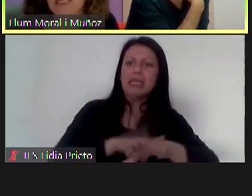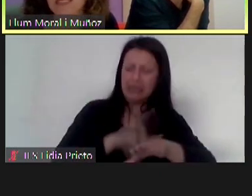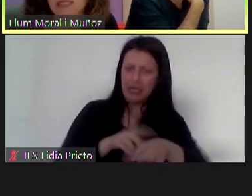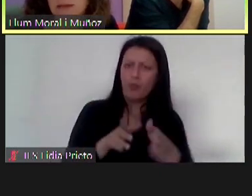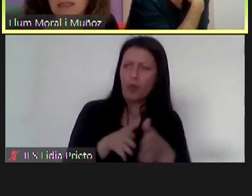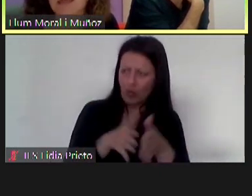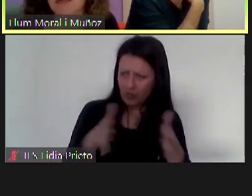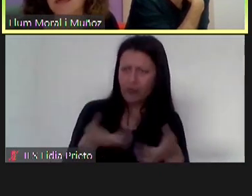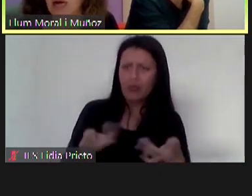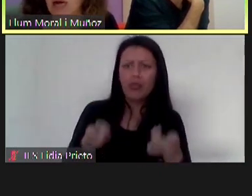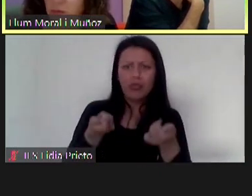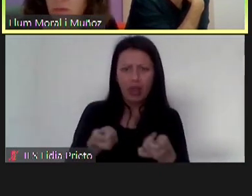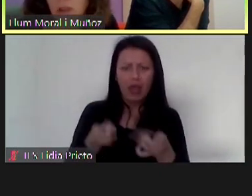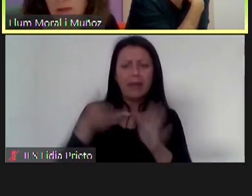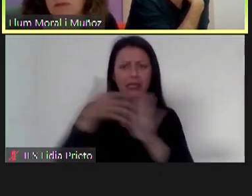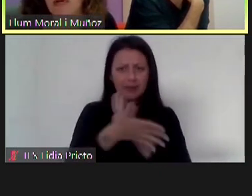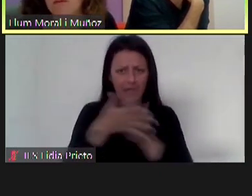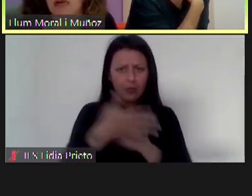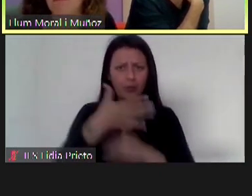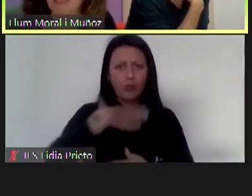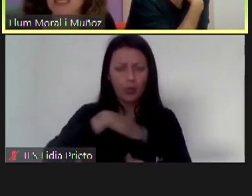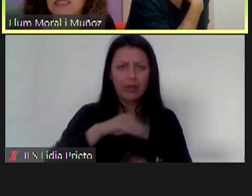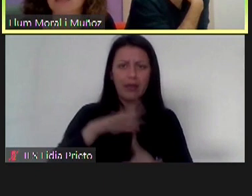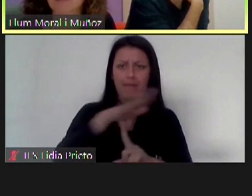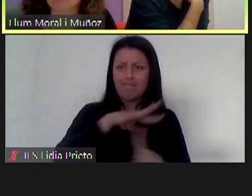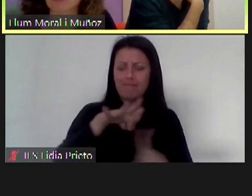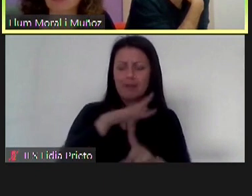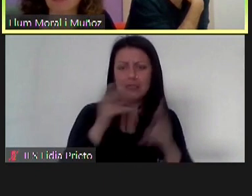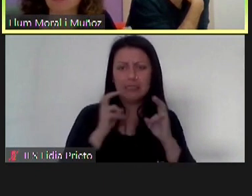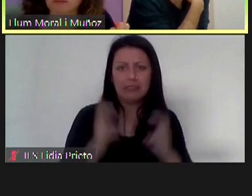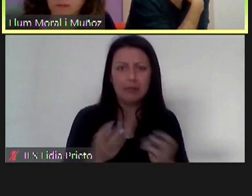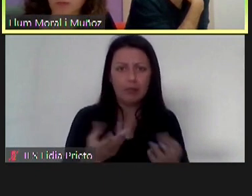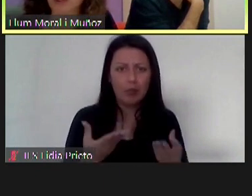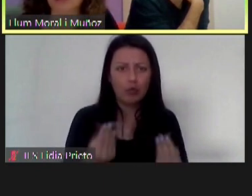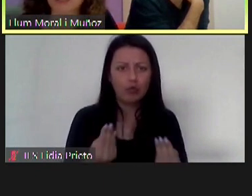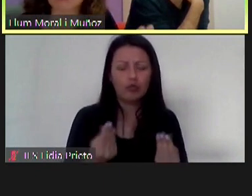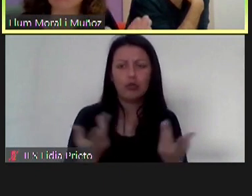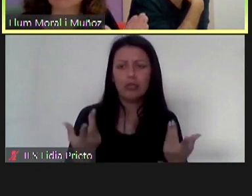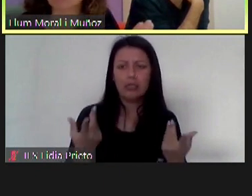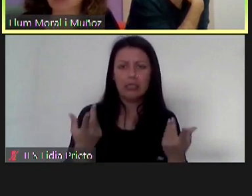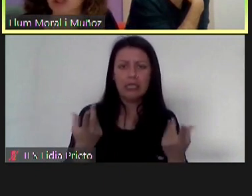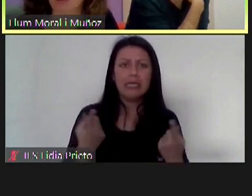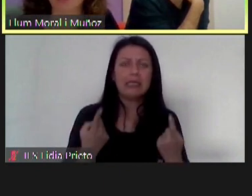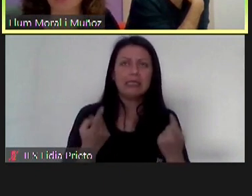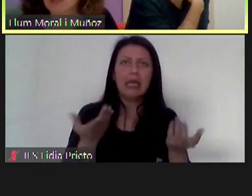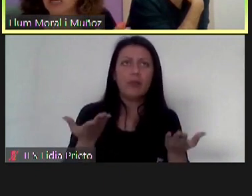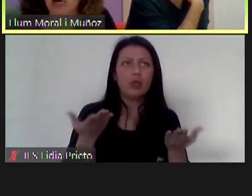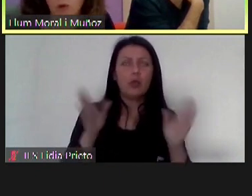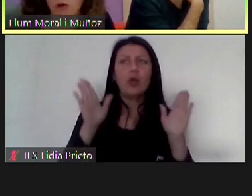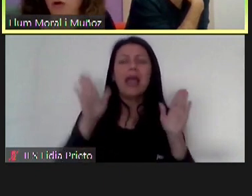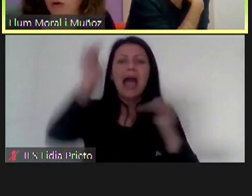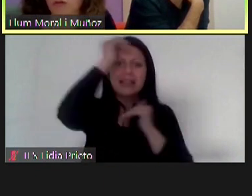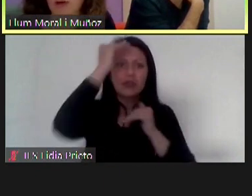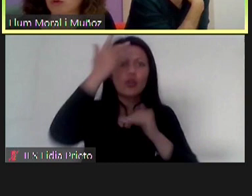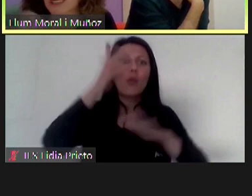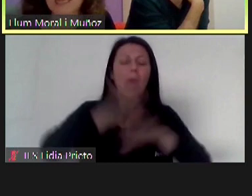ambientes estresantes, muchas veces van a necesitar pues que le puedas atender desde más sosiego, no, a